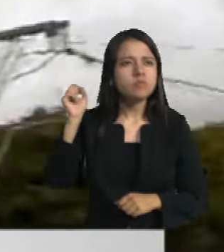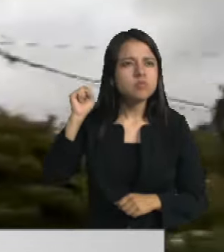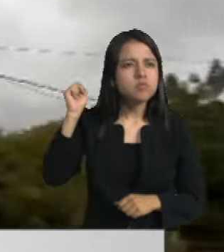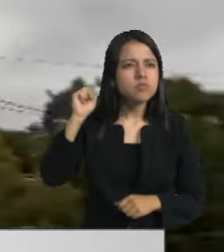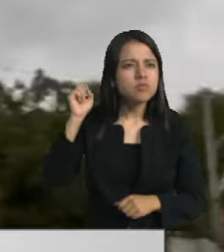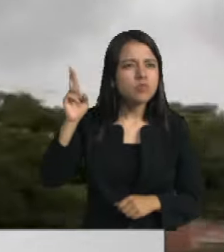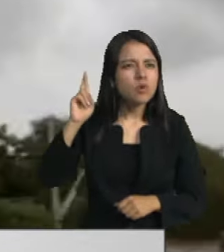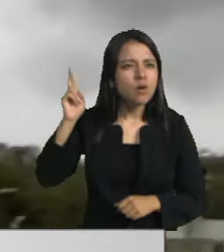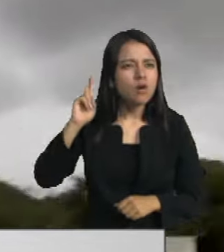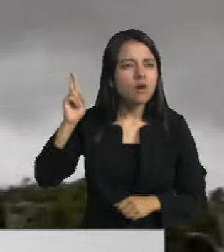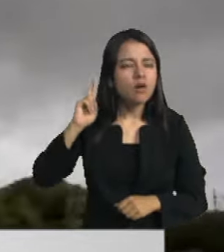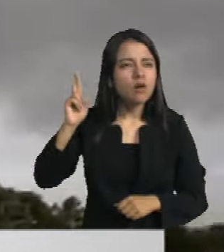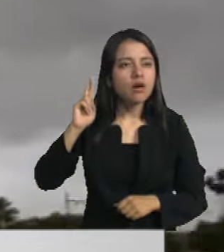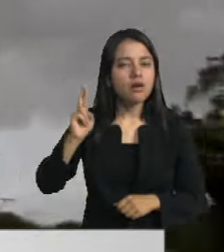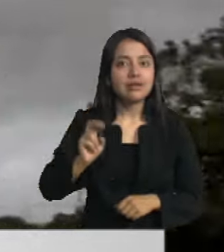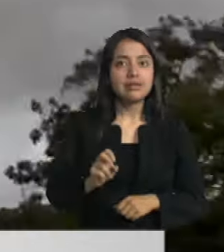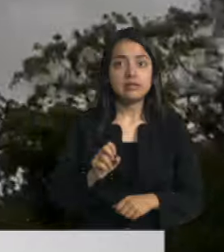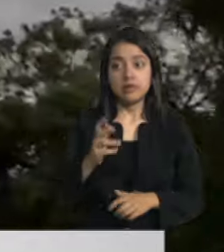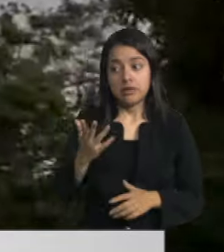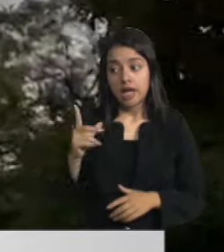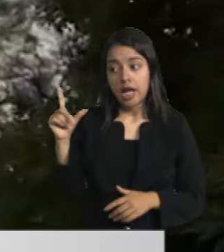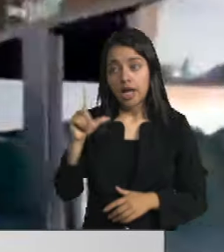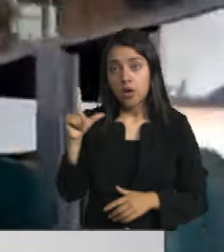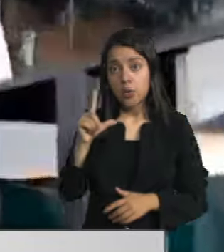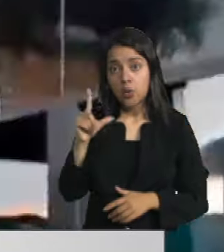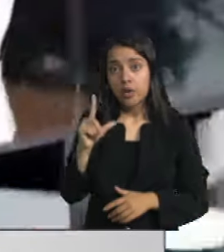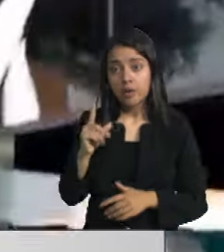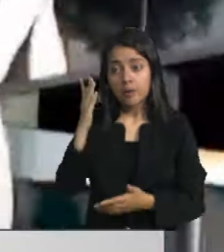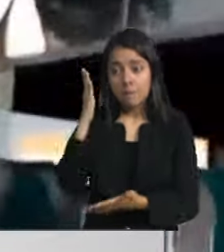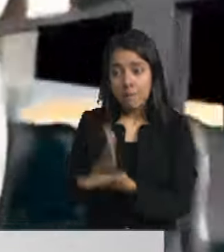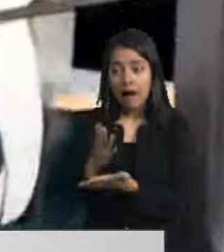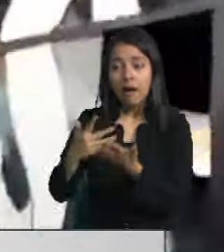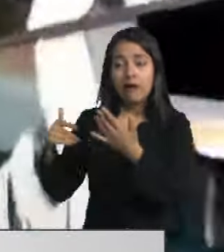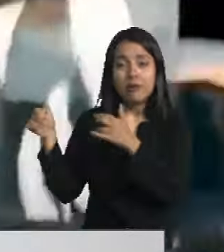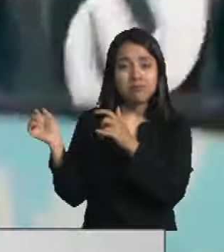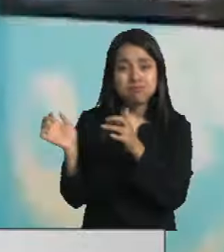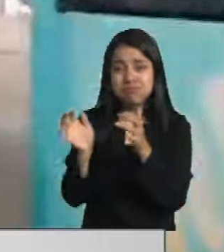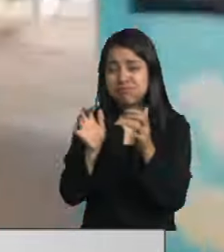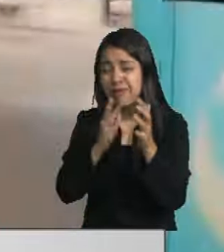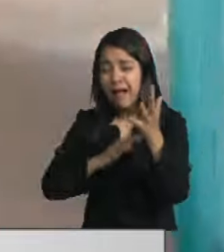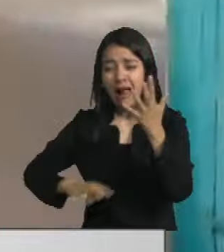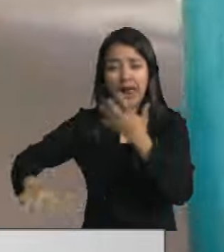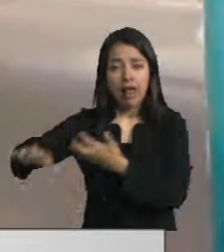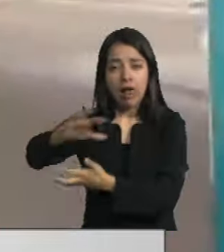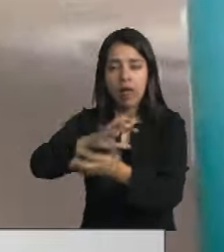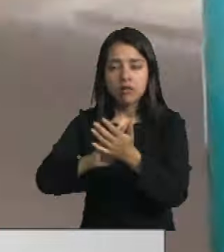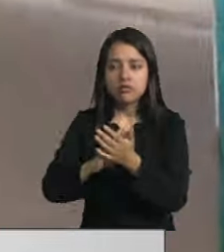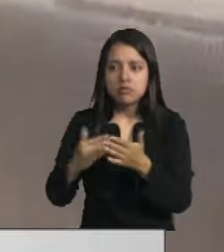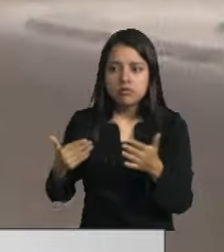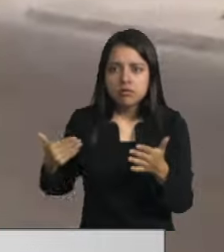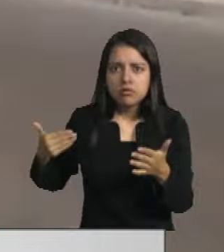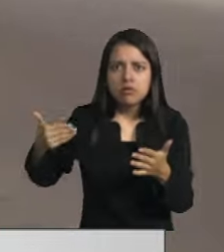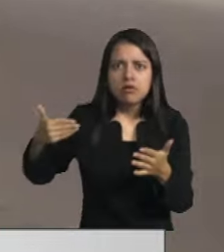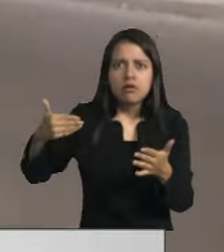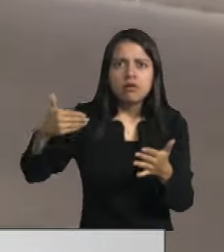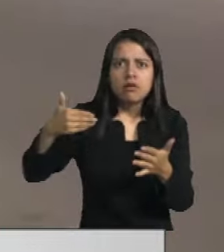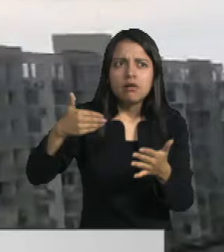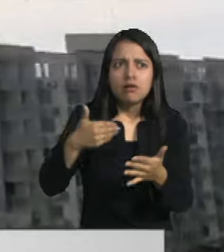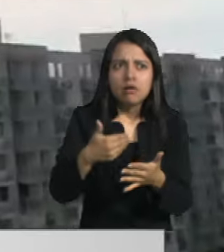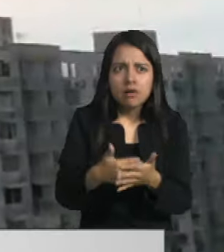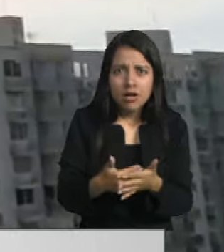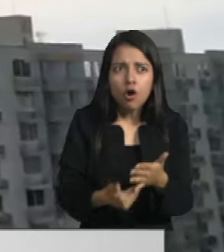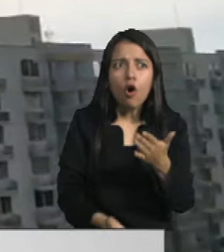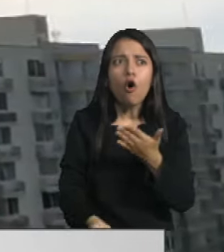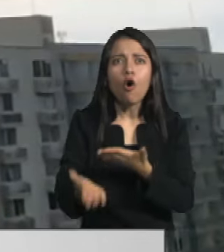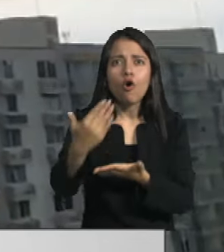Exactamente 72 horas después del vendaval del lunes y cuando aún no termina el censo de evaluación de los daños por